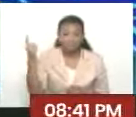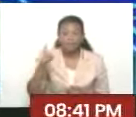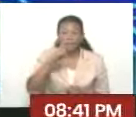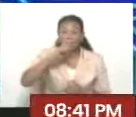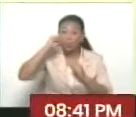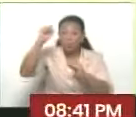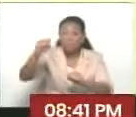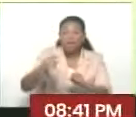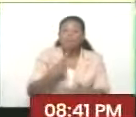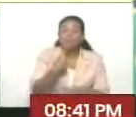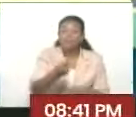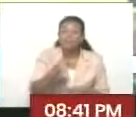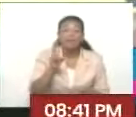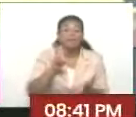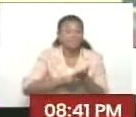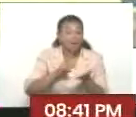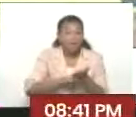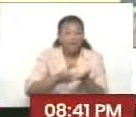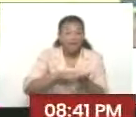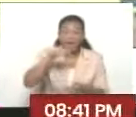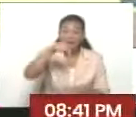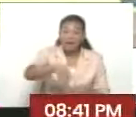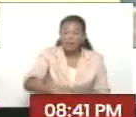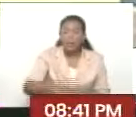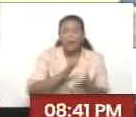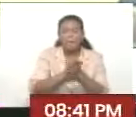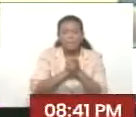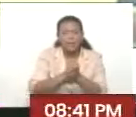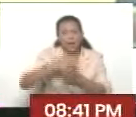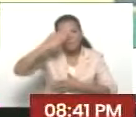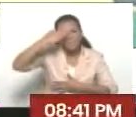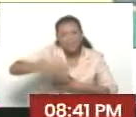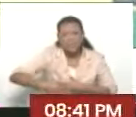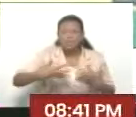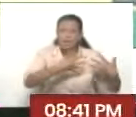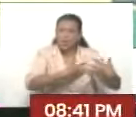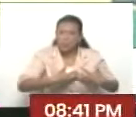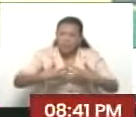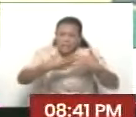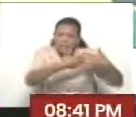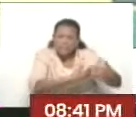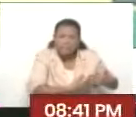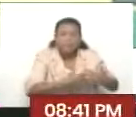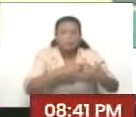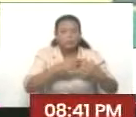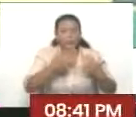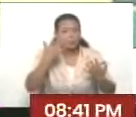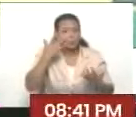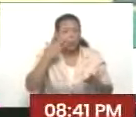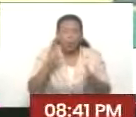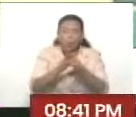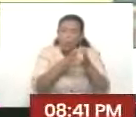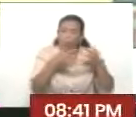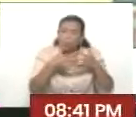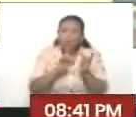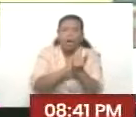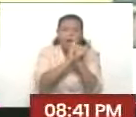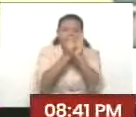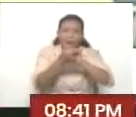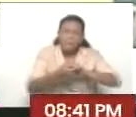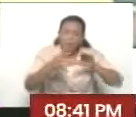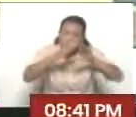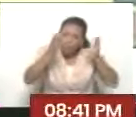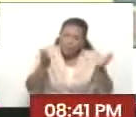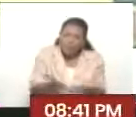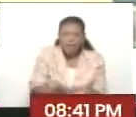pueblo estadounidense. Desde aquí un abrazo a los militares de Estados Unidos. Juntos y unidos cambiaremos el mundo.